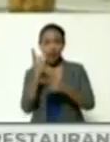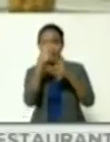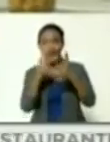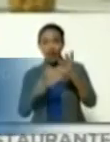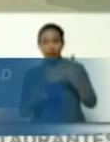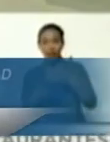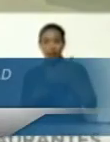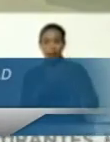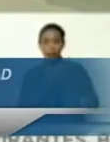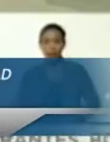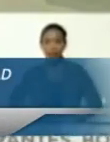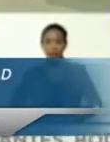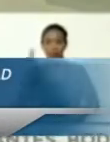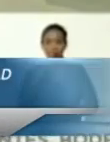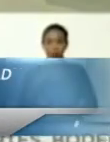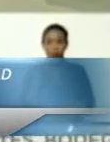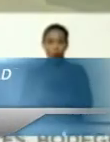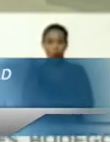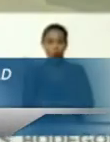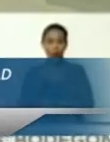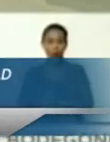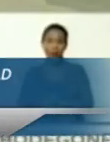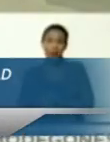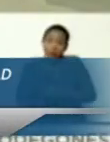Bolsonaro. Y bueno,